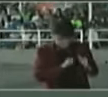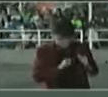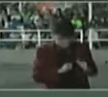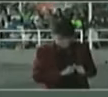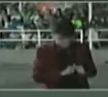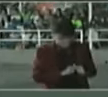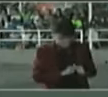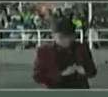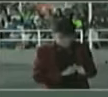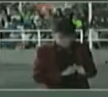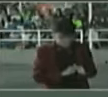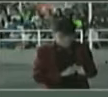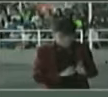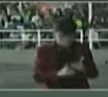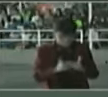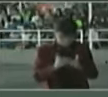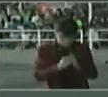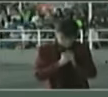Y entró a orar por ella